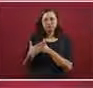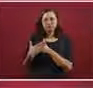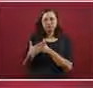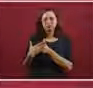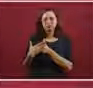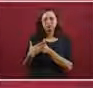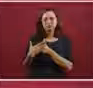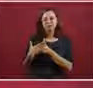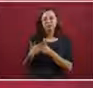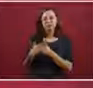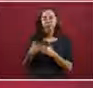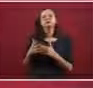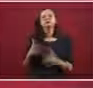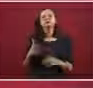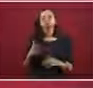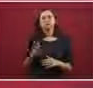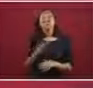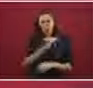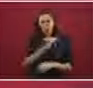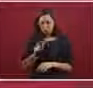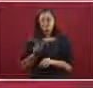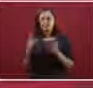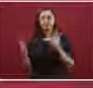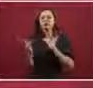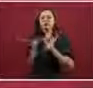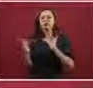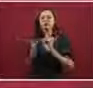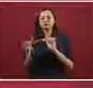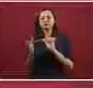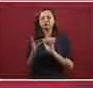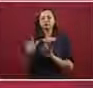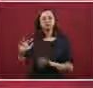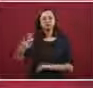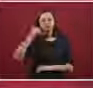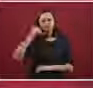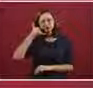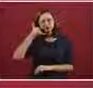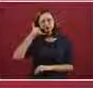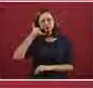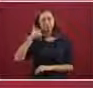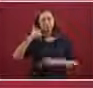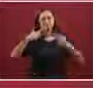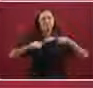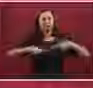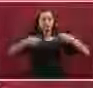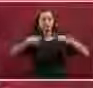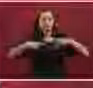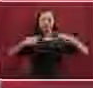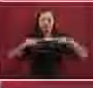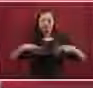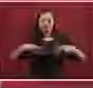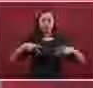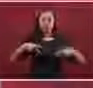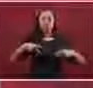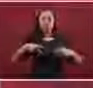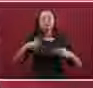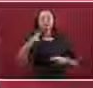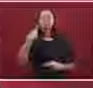teléfonos, va a haber manera de que la gente, los ciudadanos, puedan denunciar